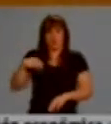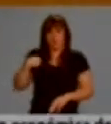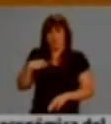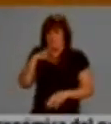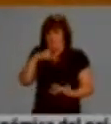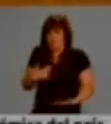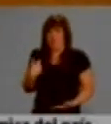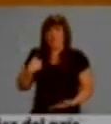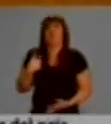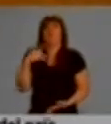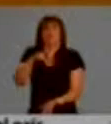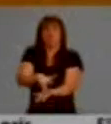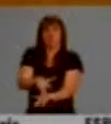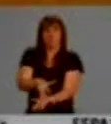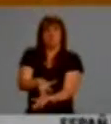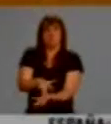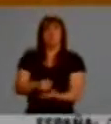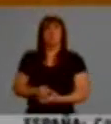ha cometido.